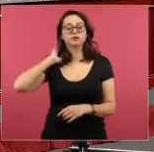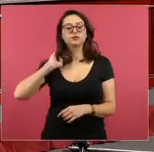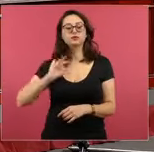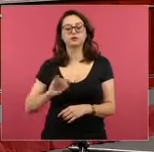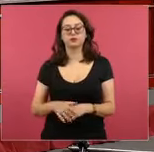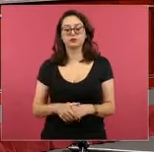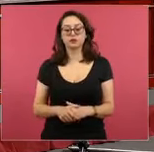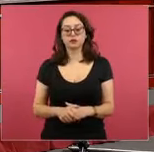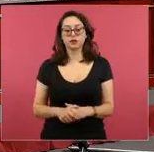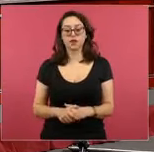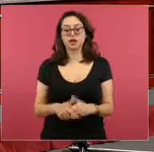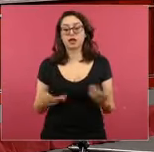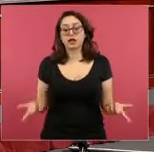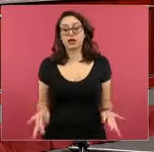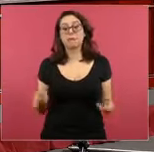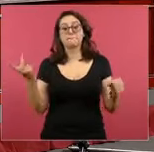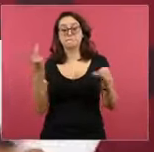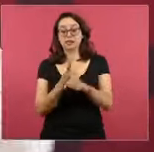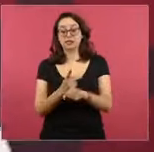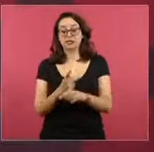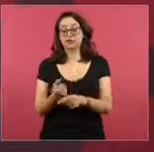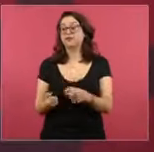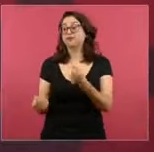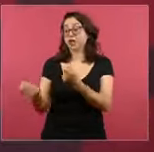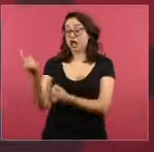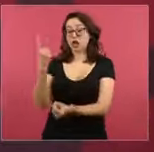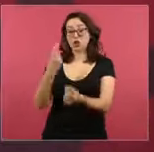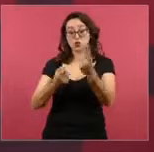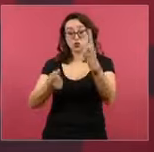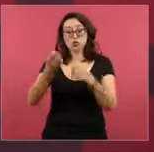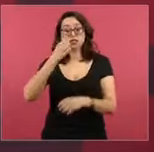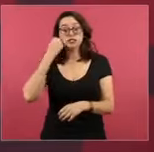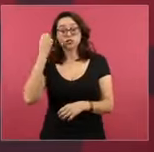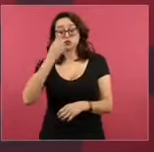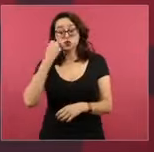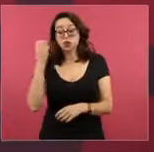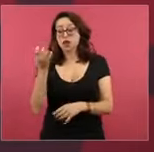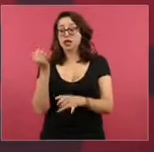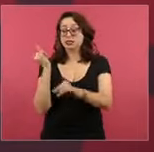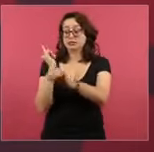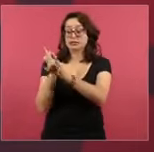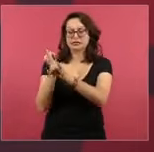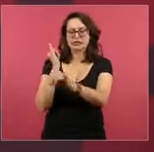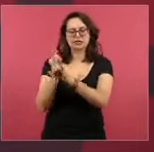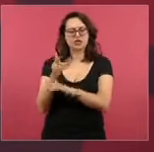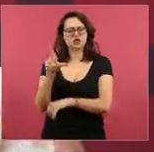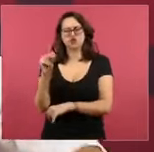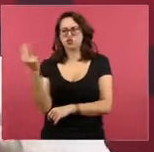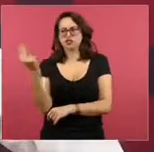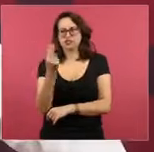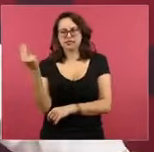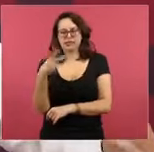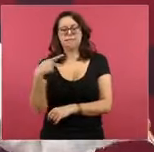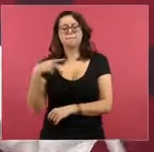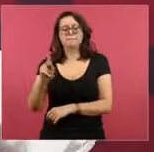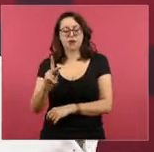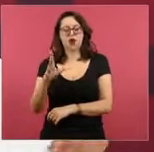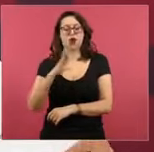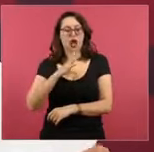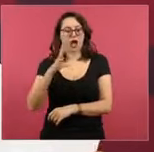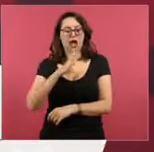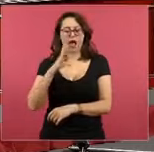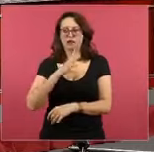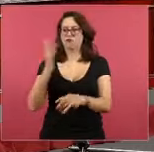son para las escuelas que aún sin tener Internet pueden tener la información. Por eso les decíamos, son para